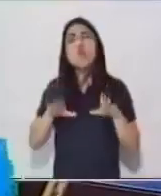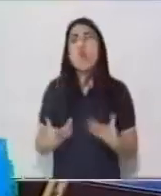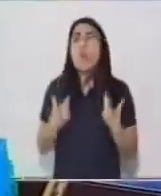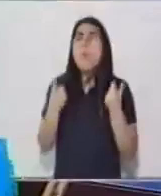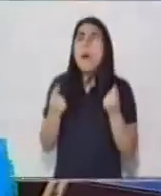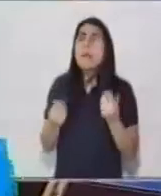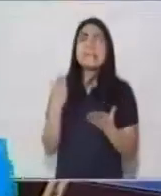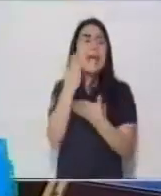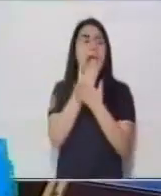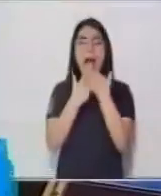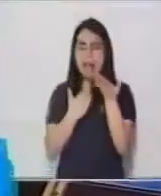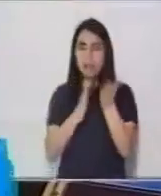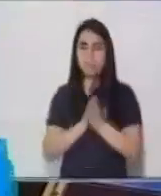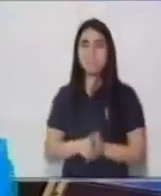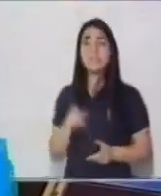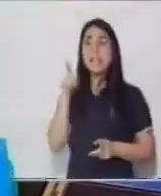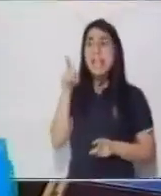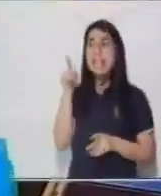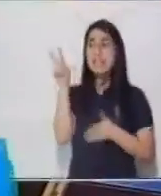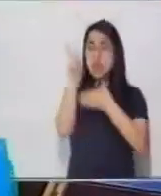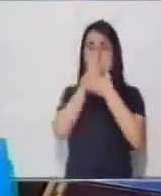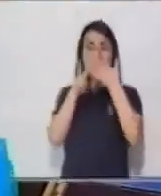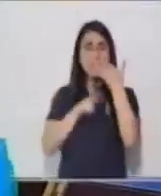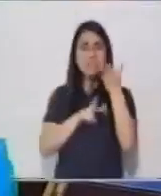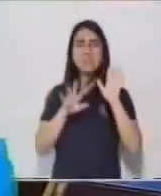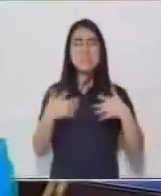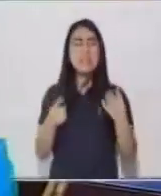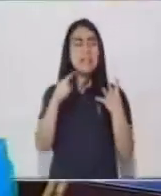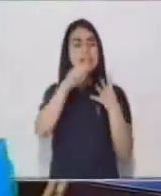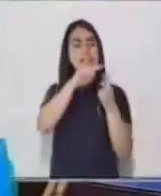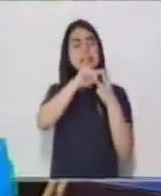textos tienen tres características fundamentales.